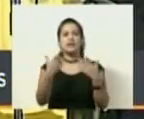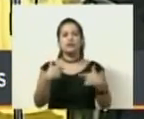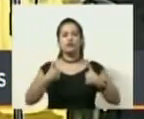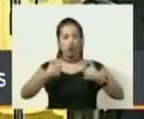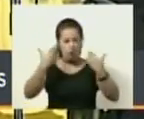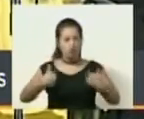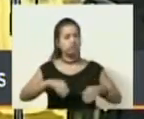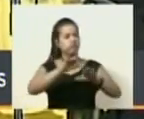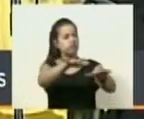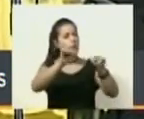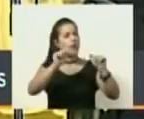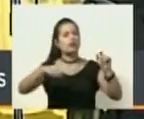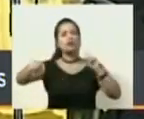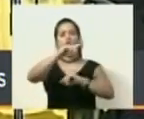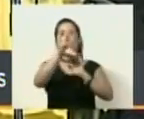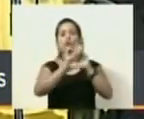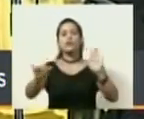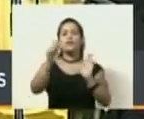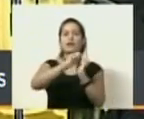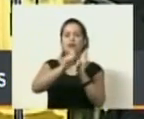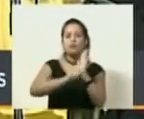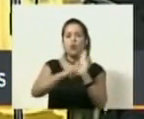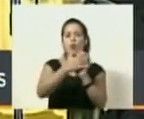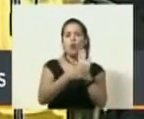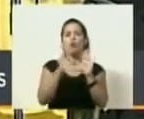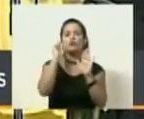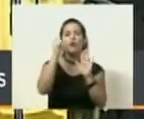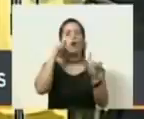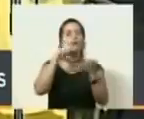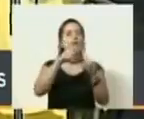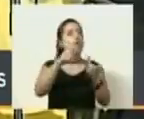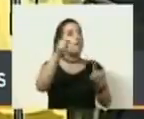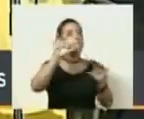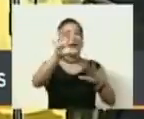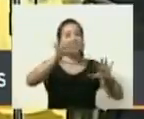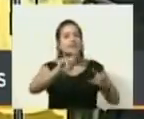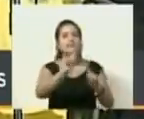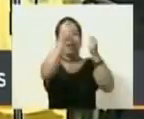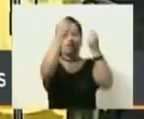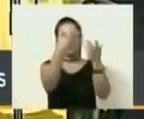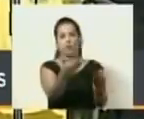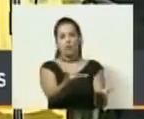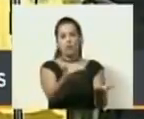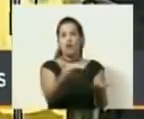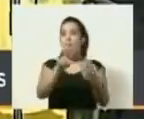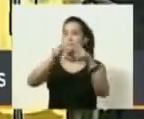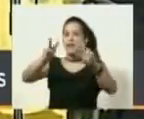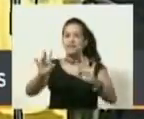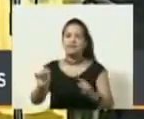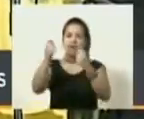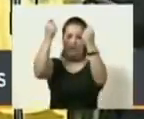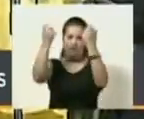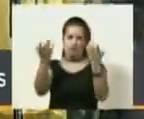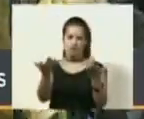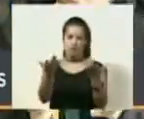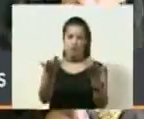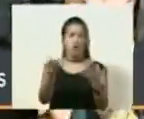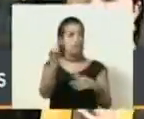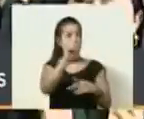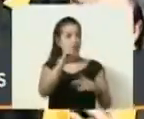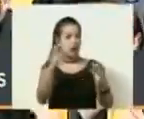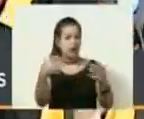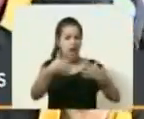una Asamblea Nacional Constituyente para salvar la patria, para salvar la paz, para reconstruir